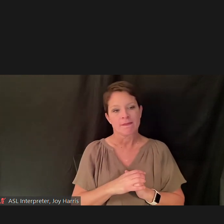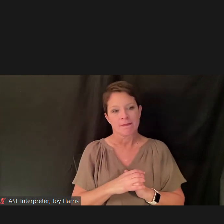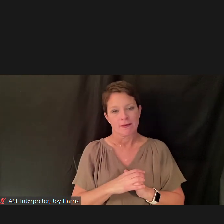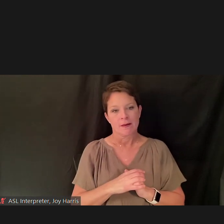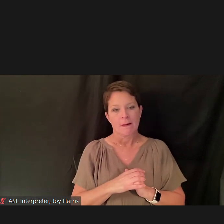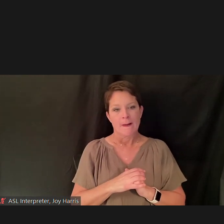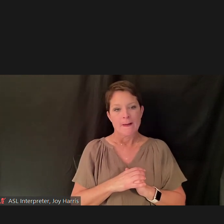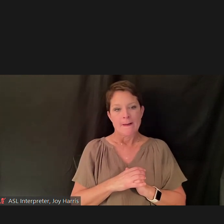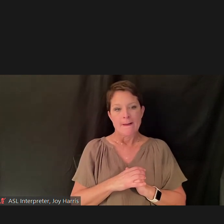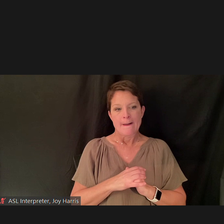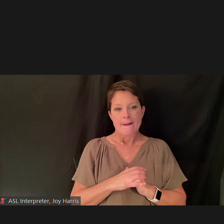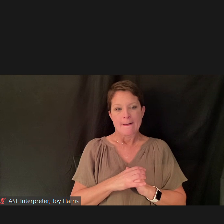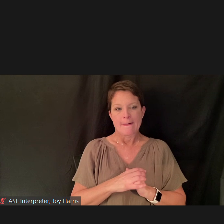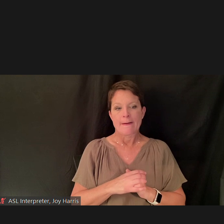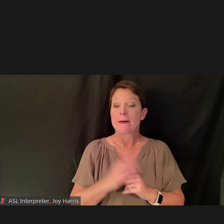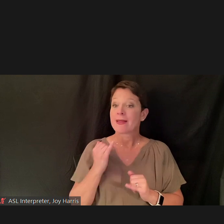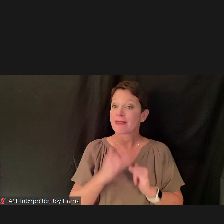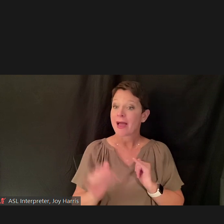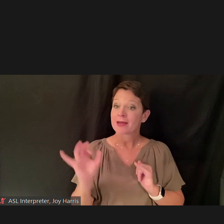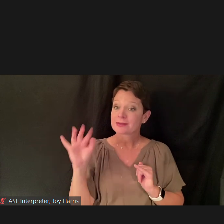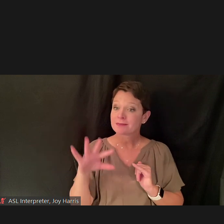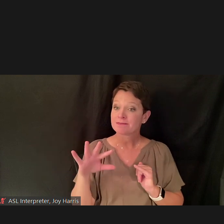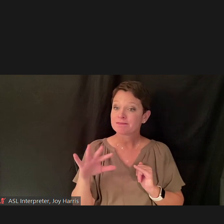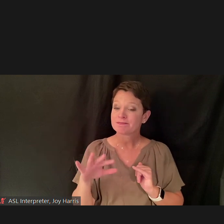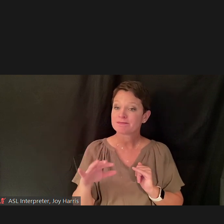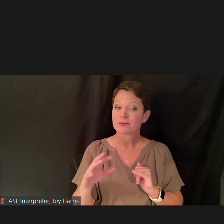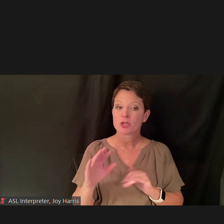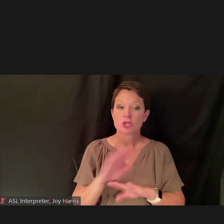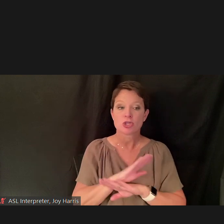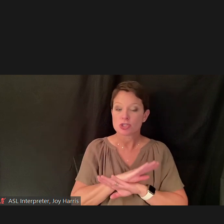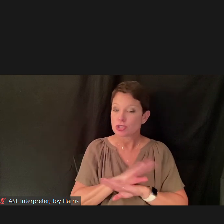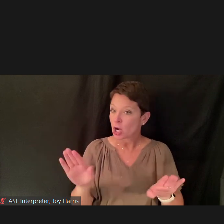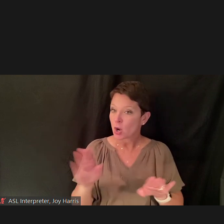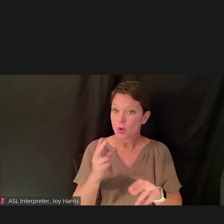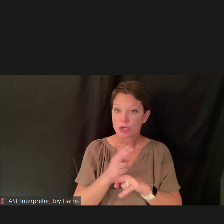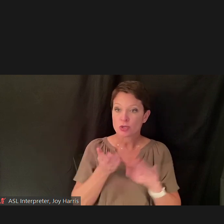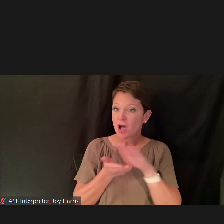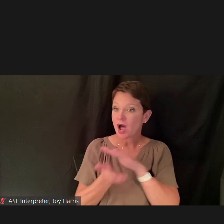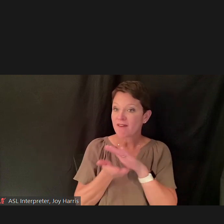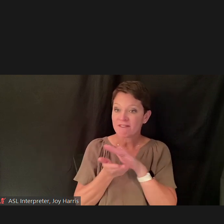a 4 para que el sol absorba el calor.